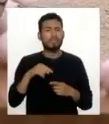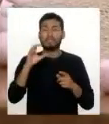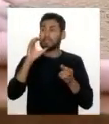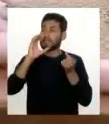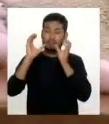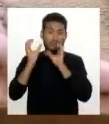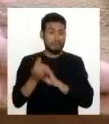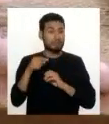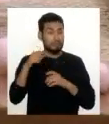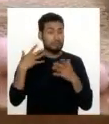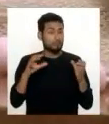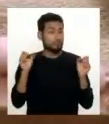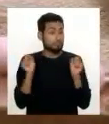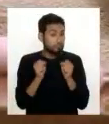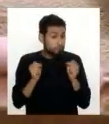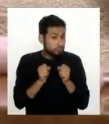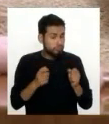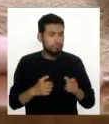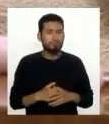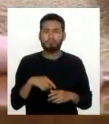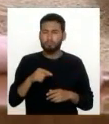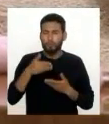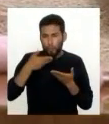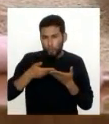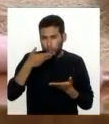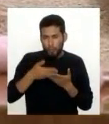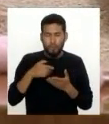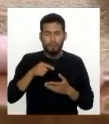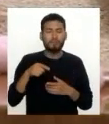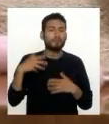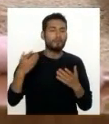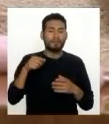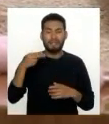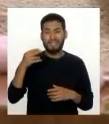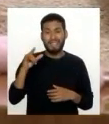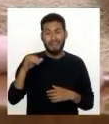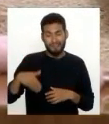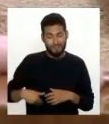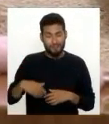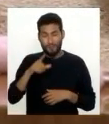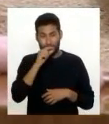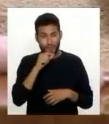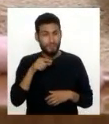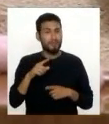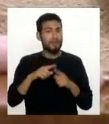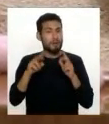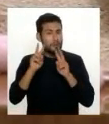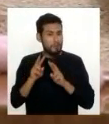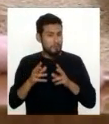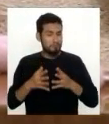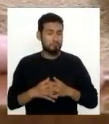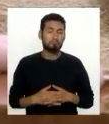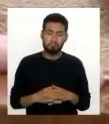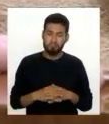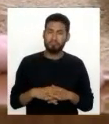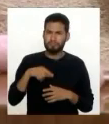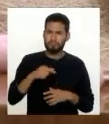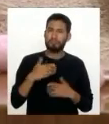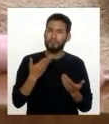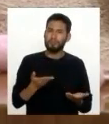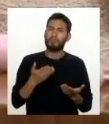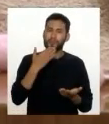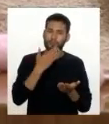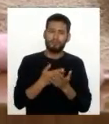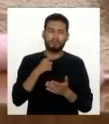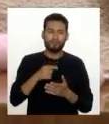está siendo mucho más frío, entonces en una sopita le podemos dar al niño ese higadito de pollo con unas verduritas, entonces ya ahí estamos dando